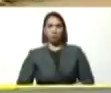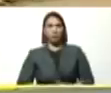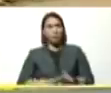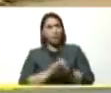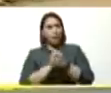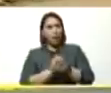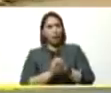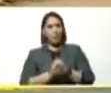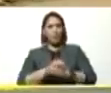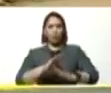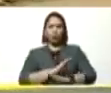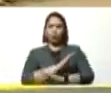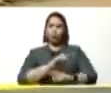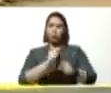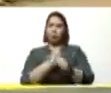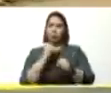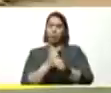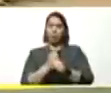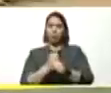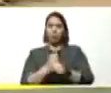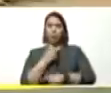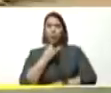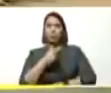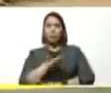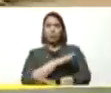compañeros de cantos y labores, como dice la canción,